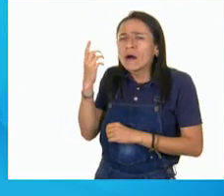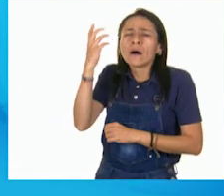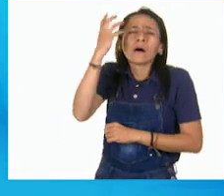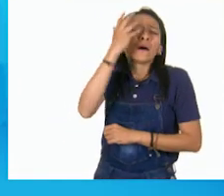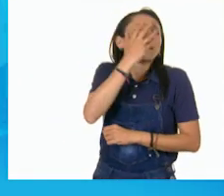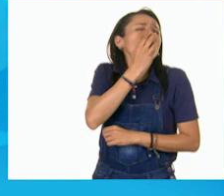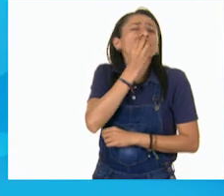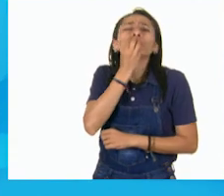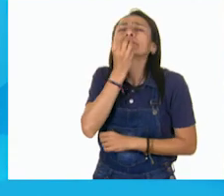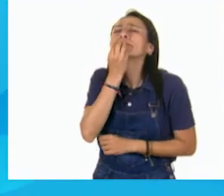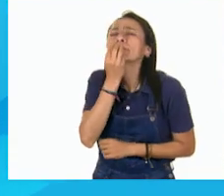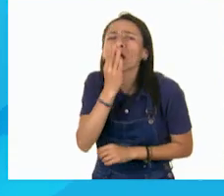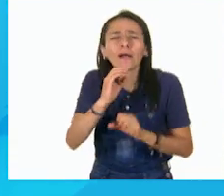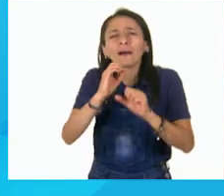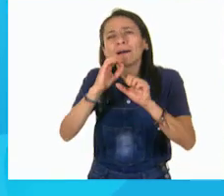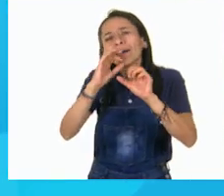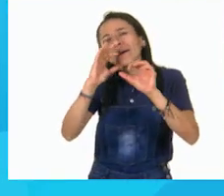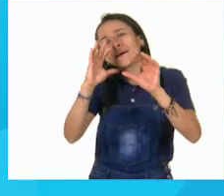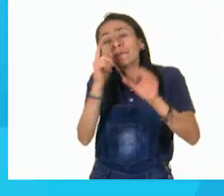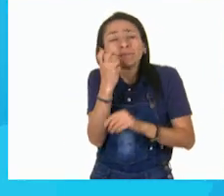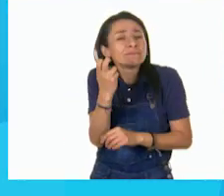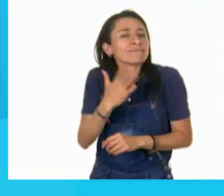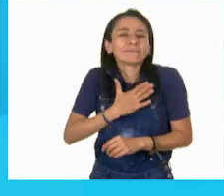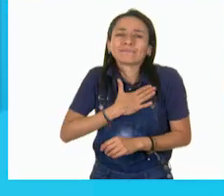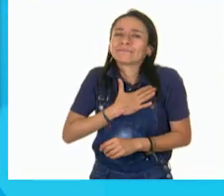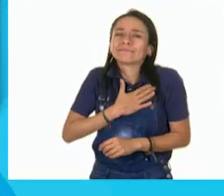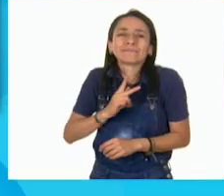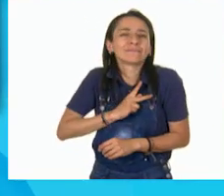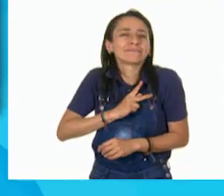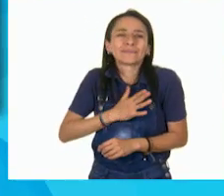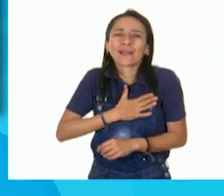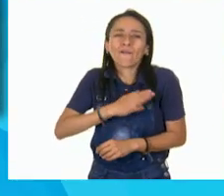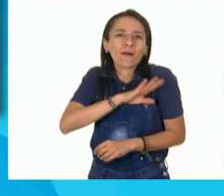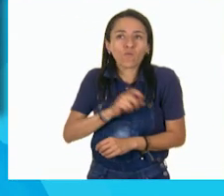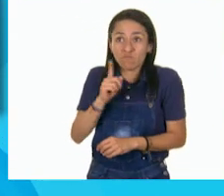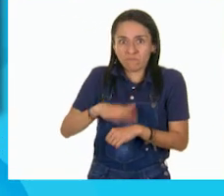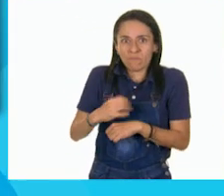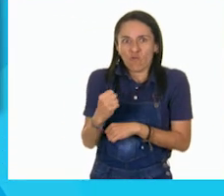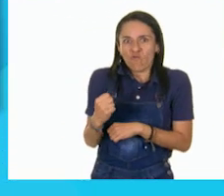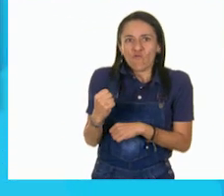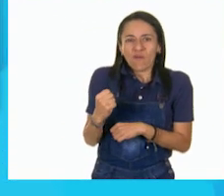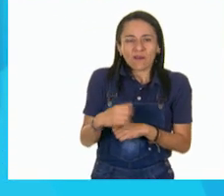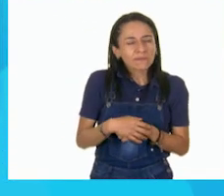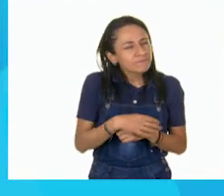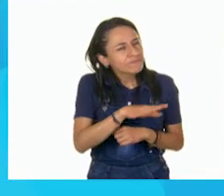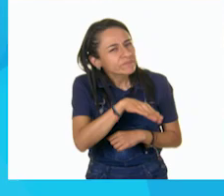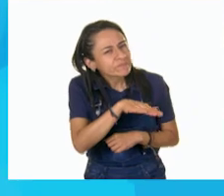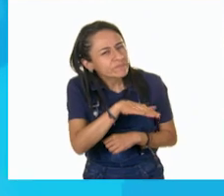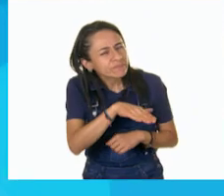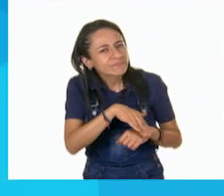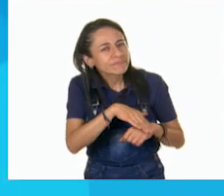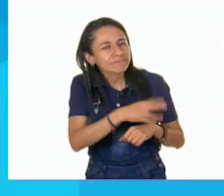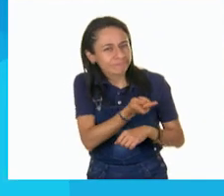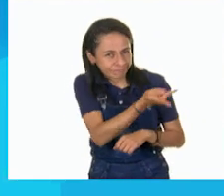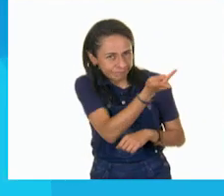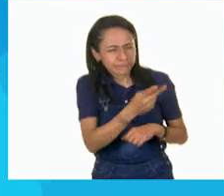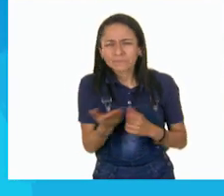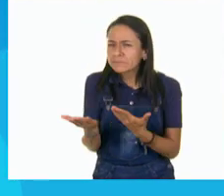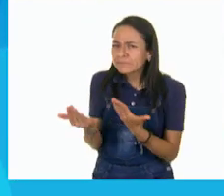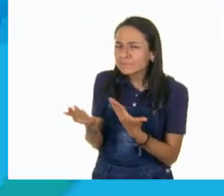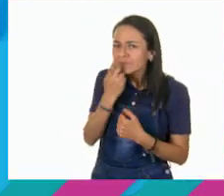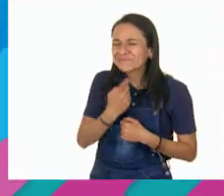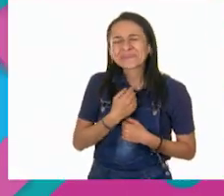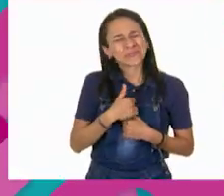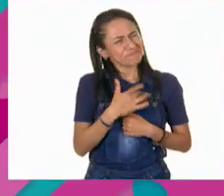tonalidad! Creo que ese es mi favorito. Oye, es más intenso. Sí, sí, sí, pero yo tengo una pregunta. Ay, me encanta. Porque me